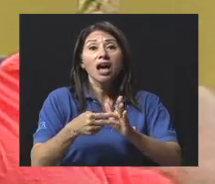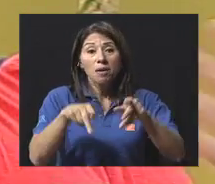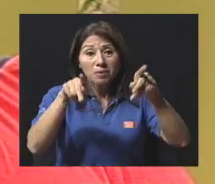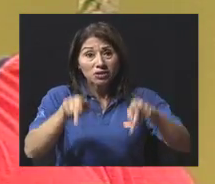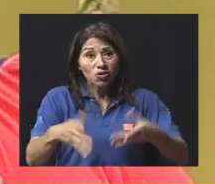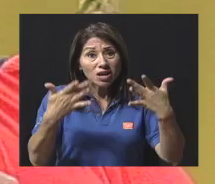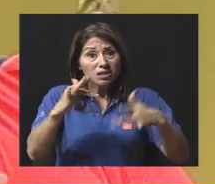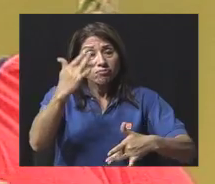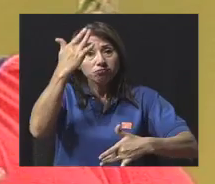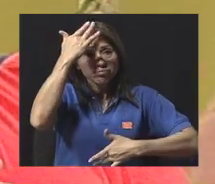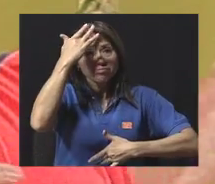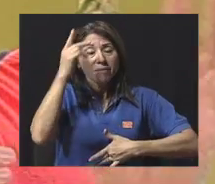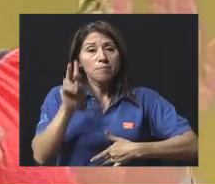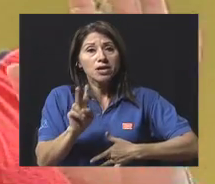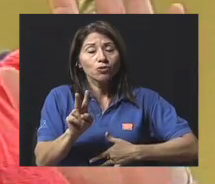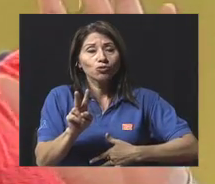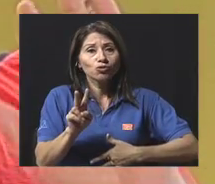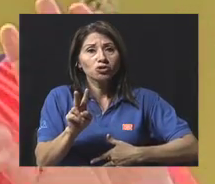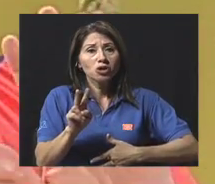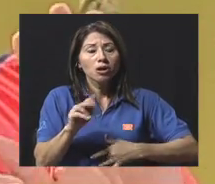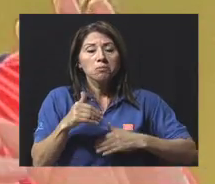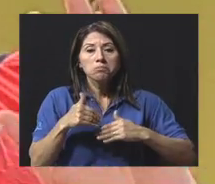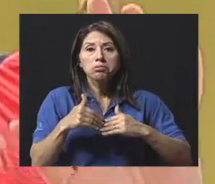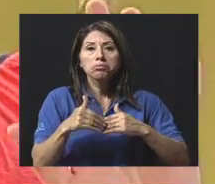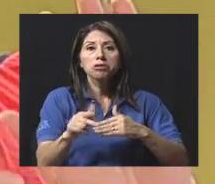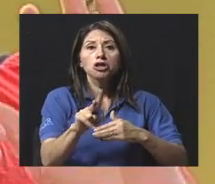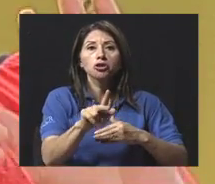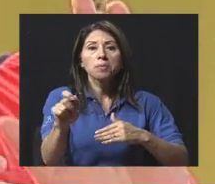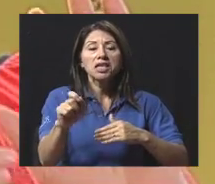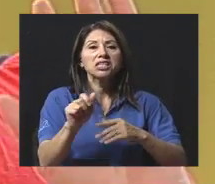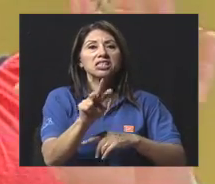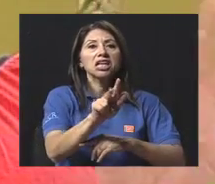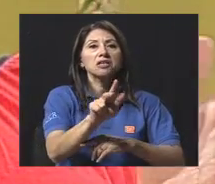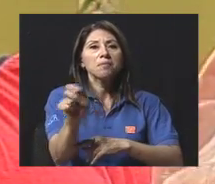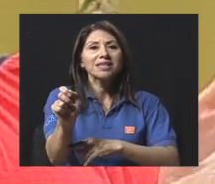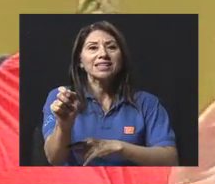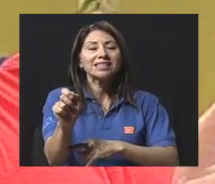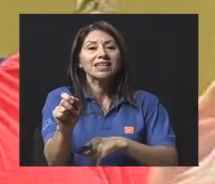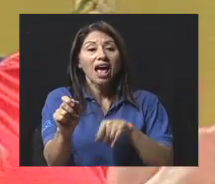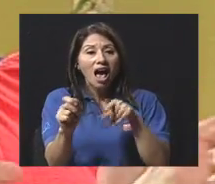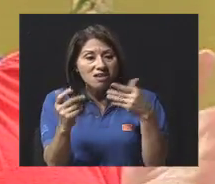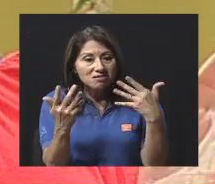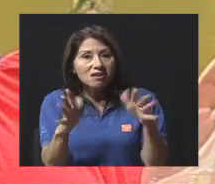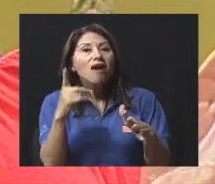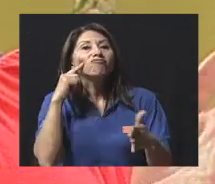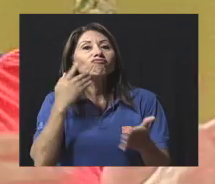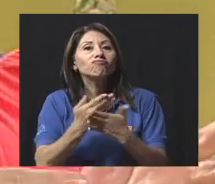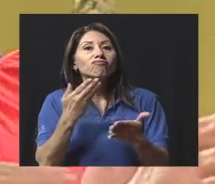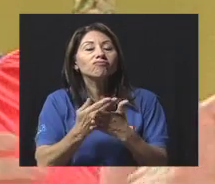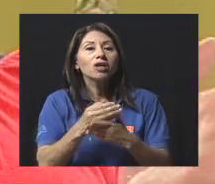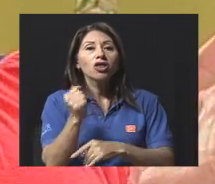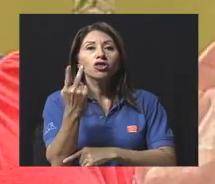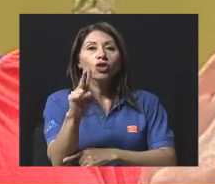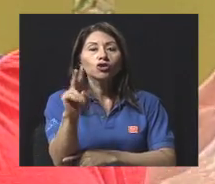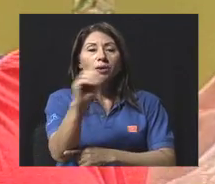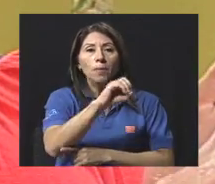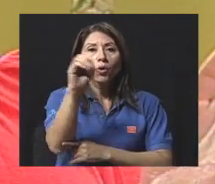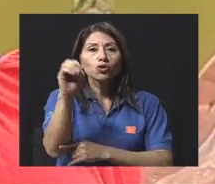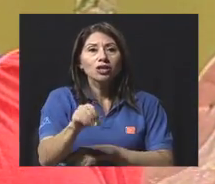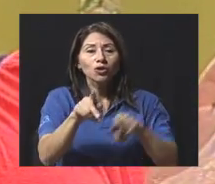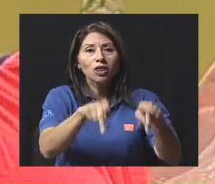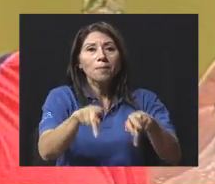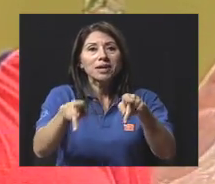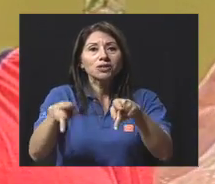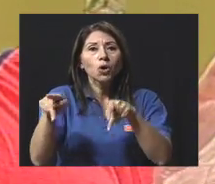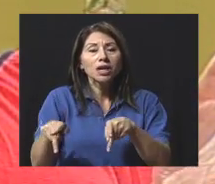haberse infectado con el virus hay estudios que dicen que hasta un 12 por de las personas quedan hasta dos o